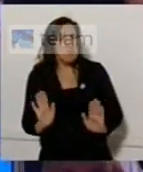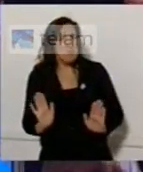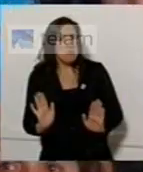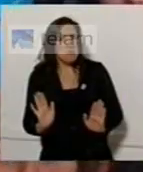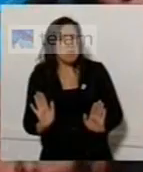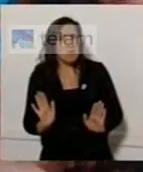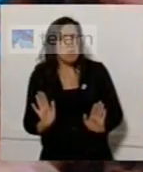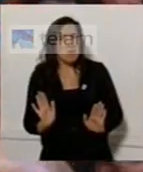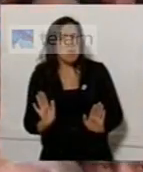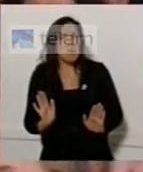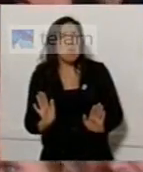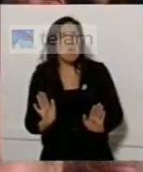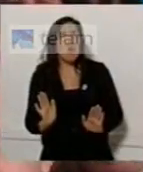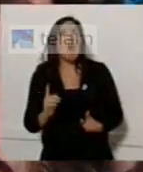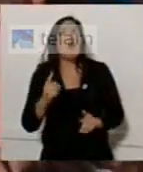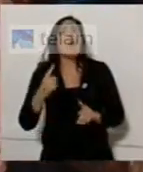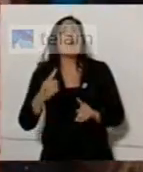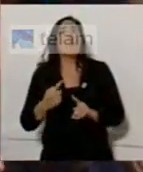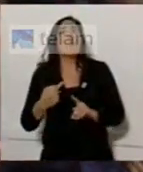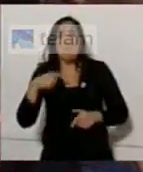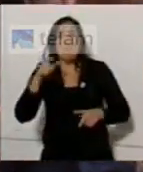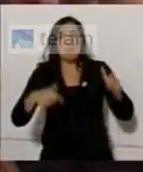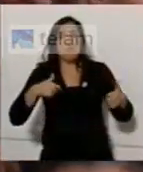no en nombre de los que hoy estamos aquí,